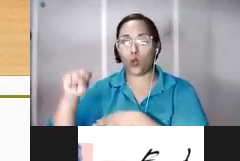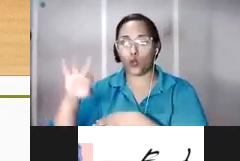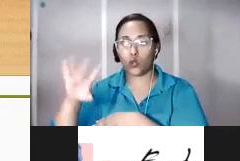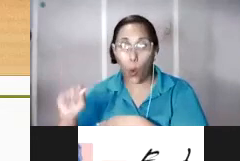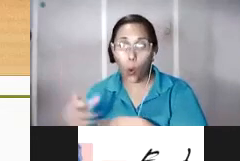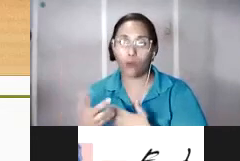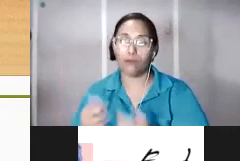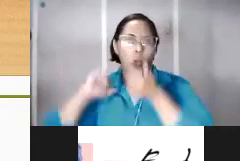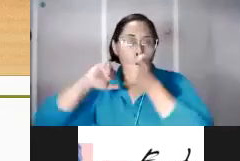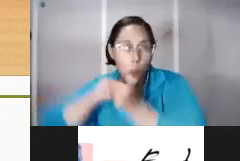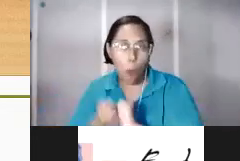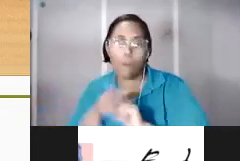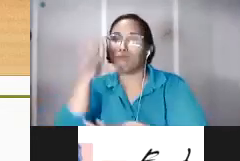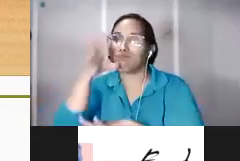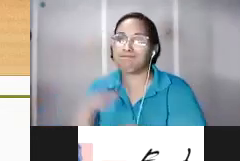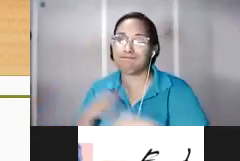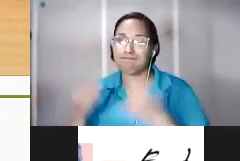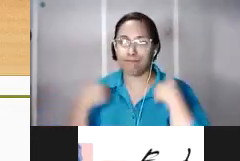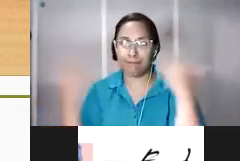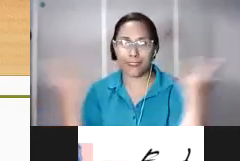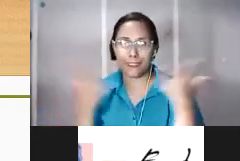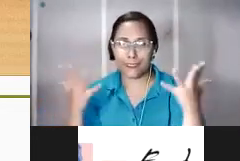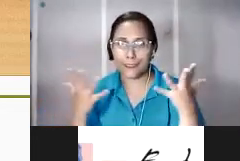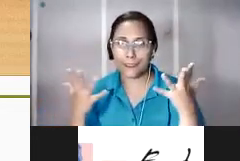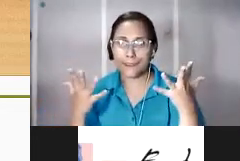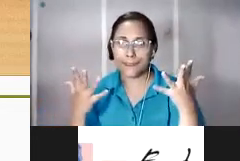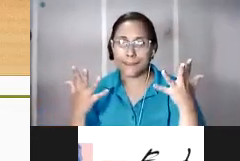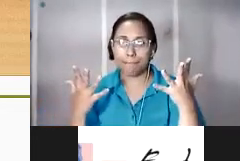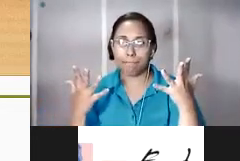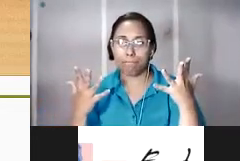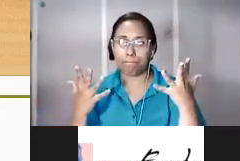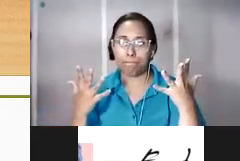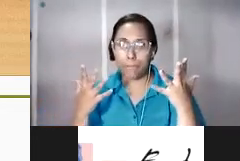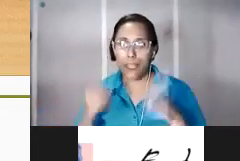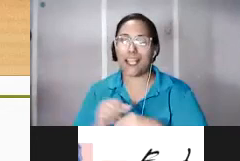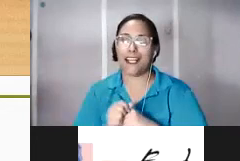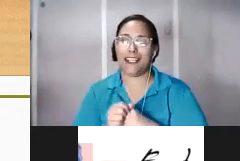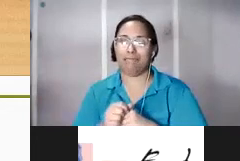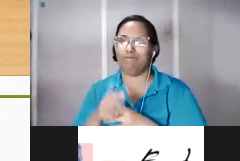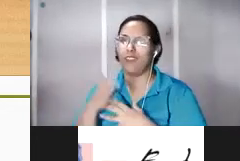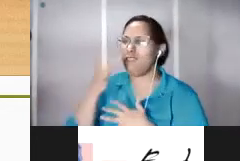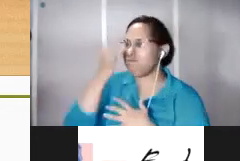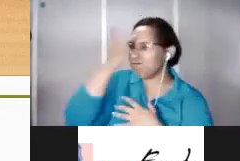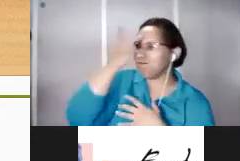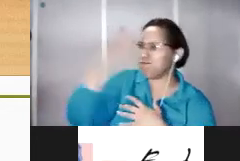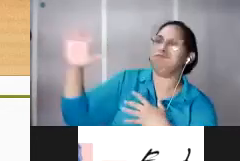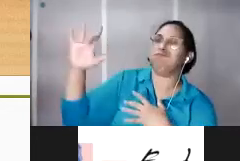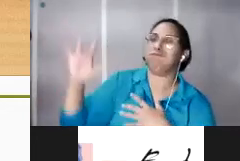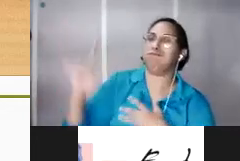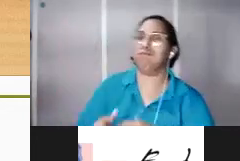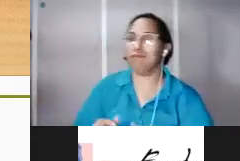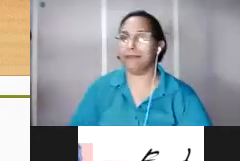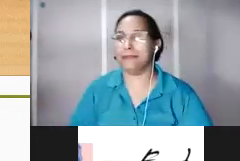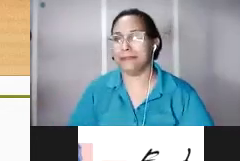las mujeres tienen esa capacidad de